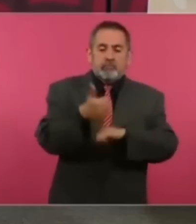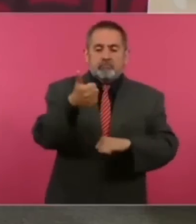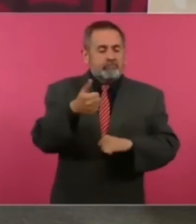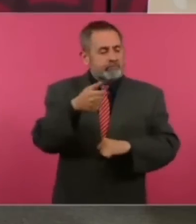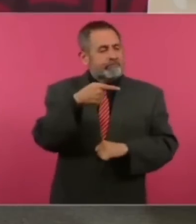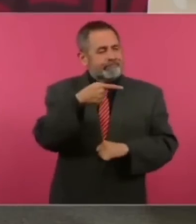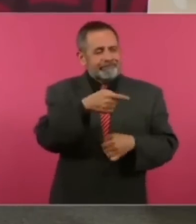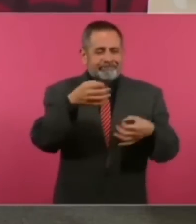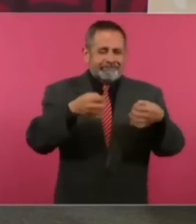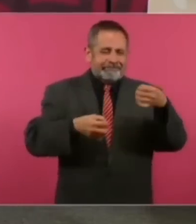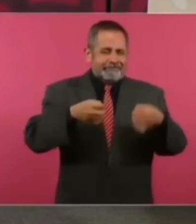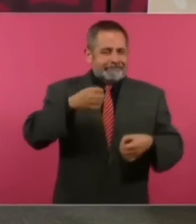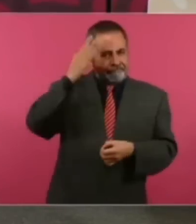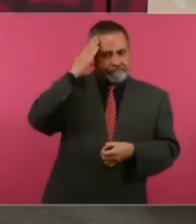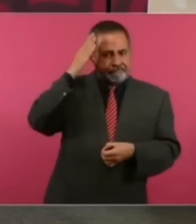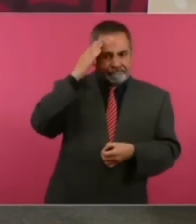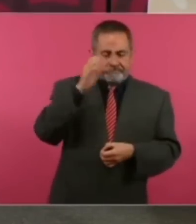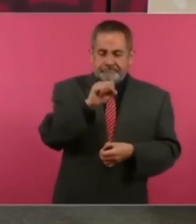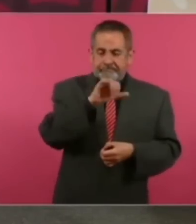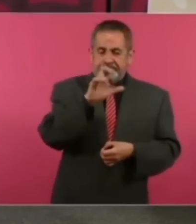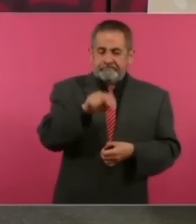Corte,